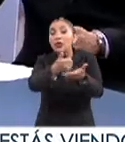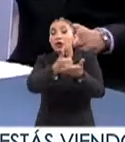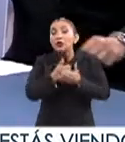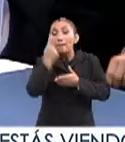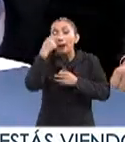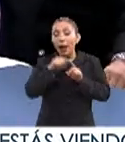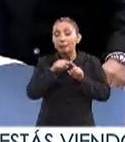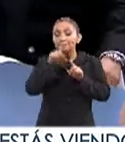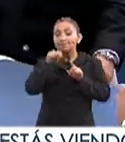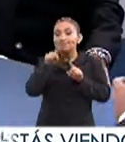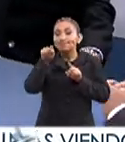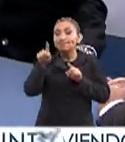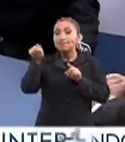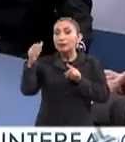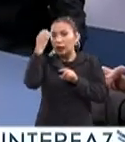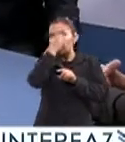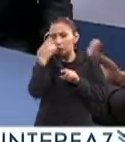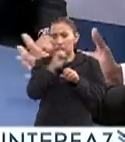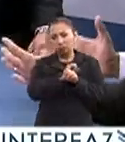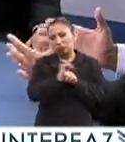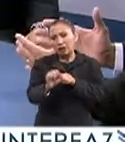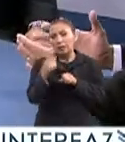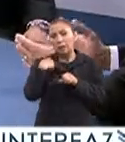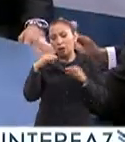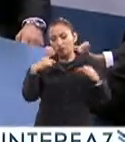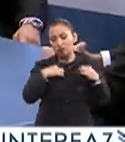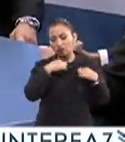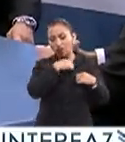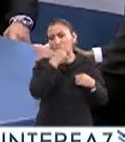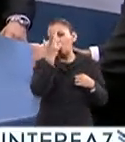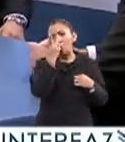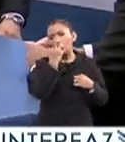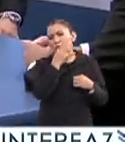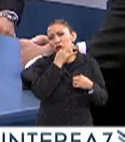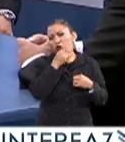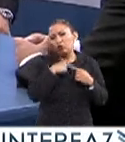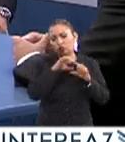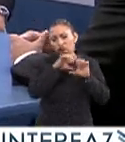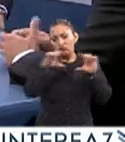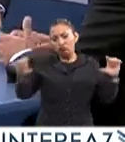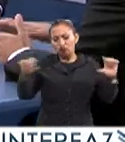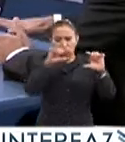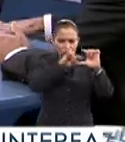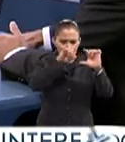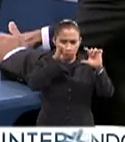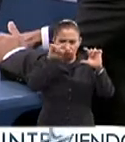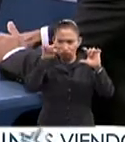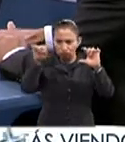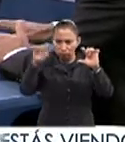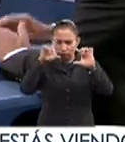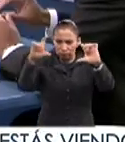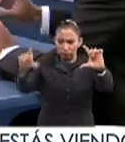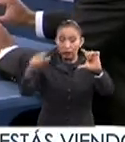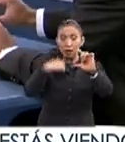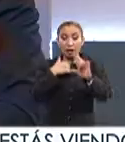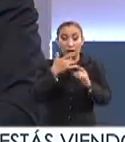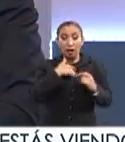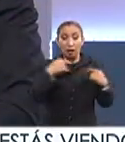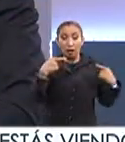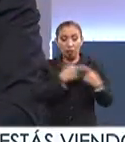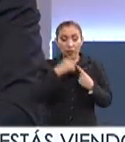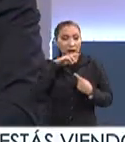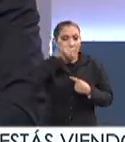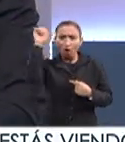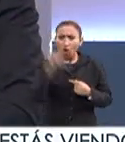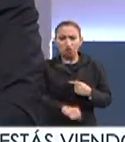tomar un electrocardiograma, que es un estudio muy sencillo. Tardaremos 2 minutos en tomar un electrocardiograma y los infartos más graves tenemos el